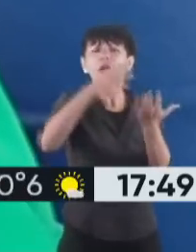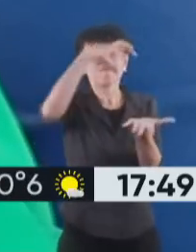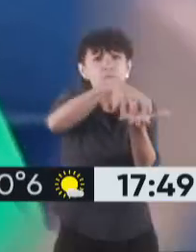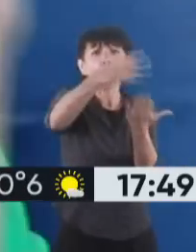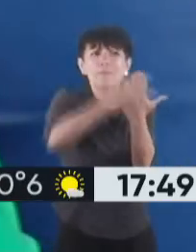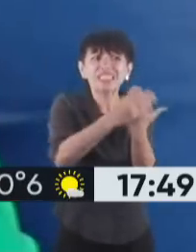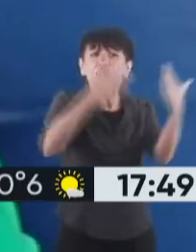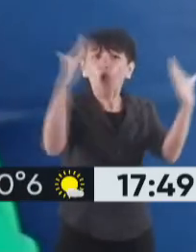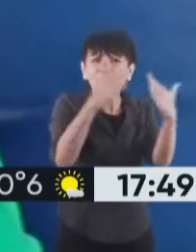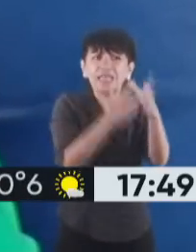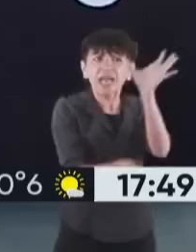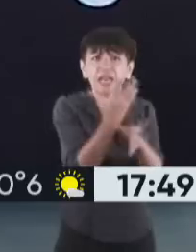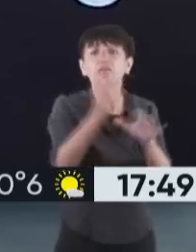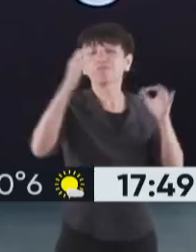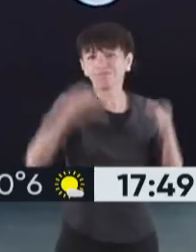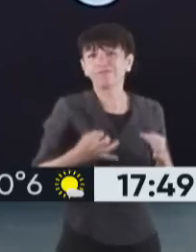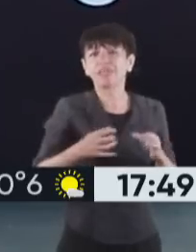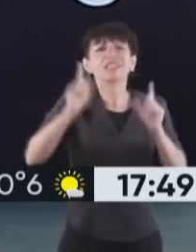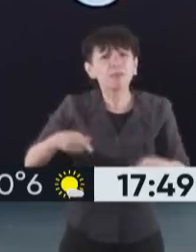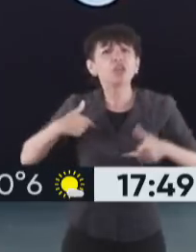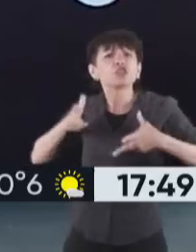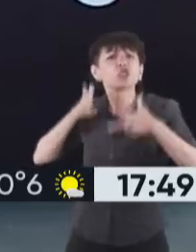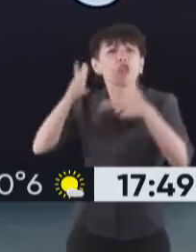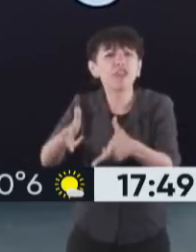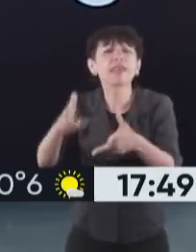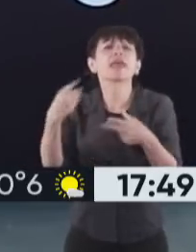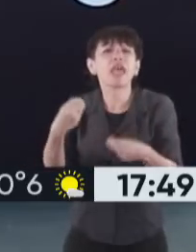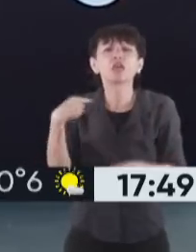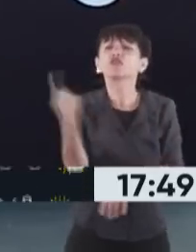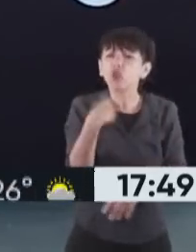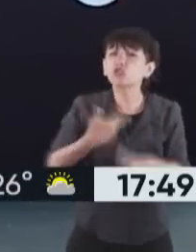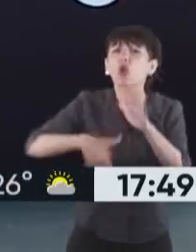piense en la vivienda. Y también dije, vamos a crear un Ministerio